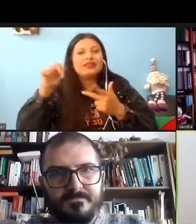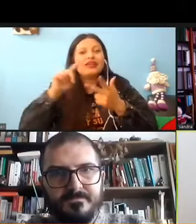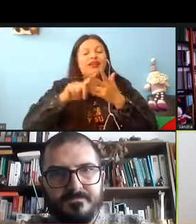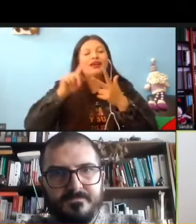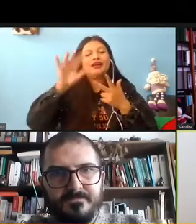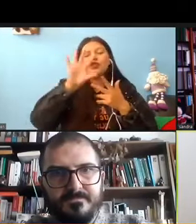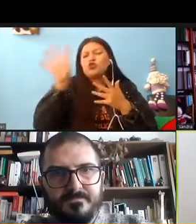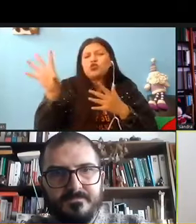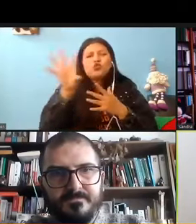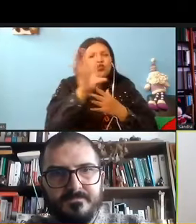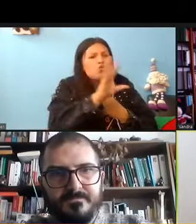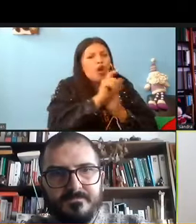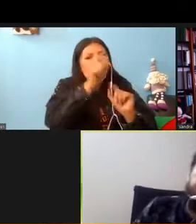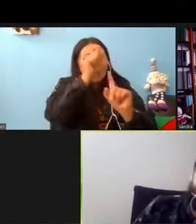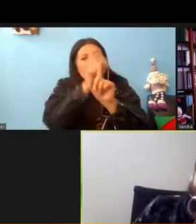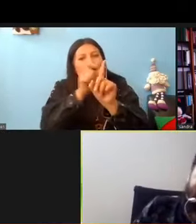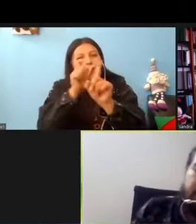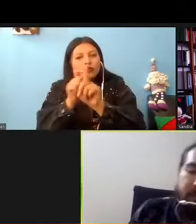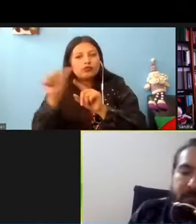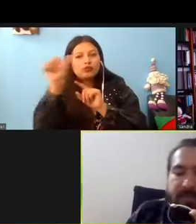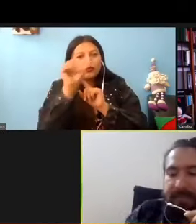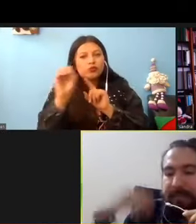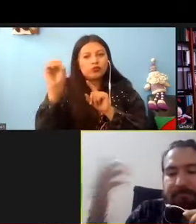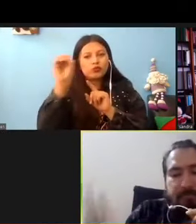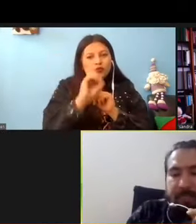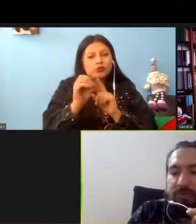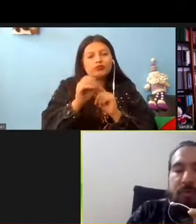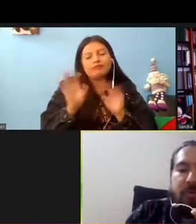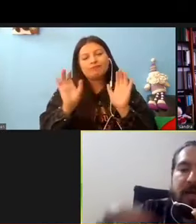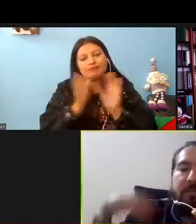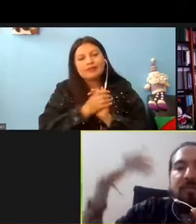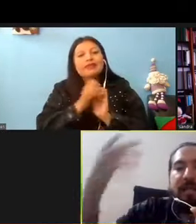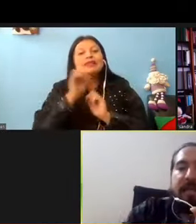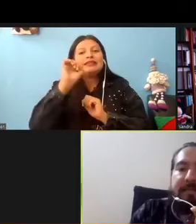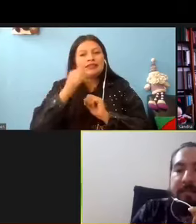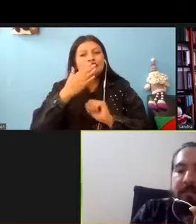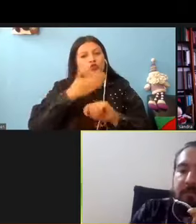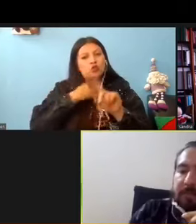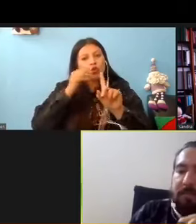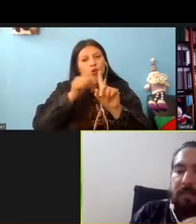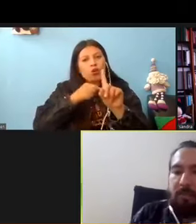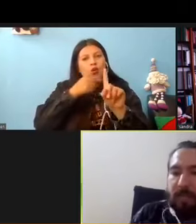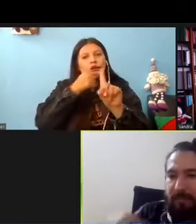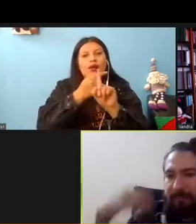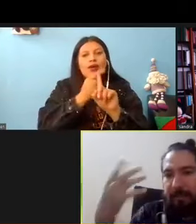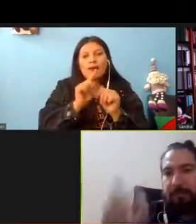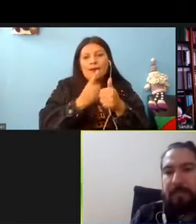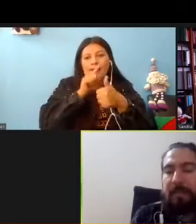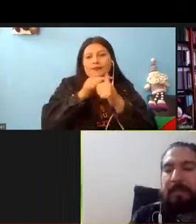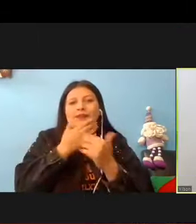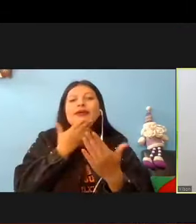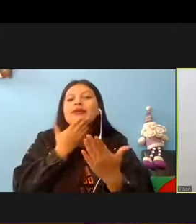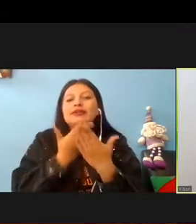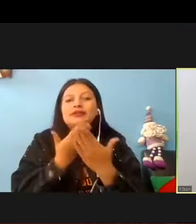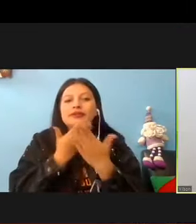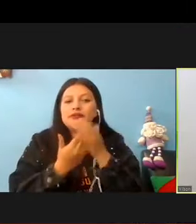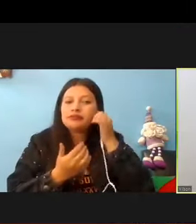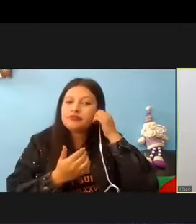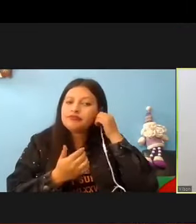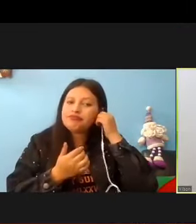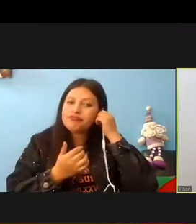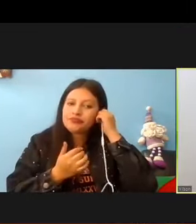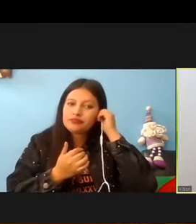Emma, todas y todos. Pues sí, me sumo, digamos, a los agradecimientos en primer lugar